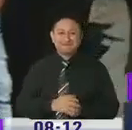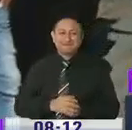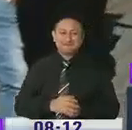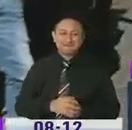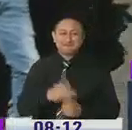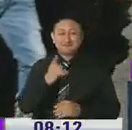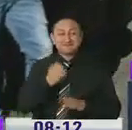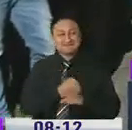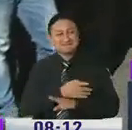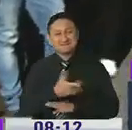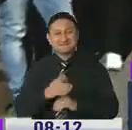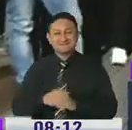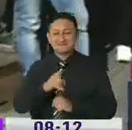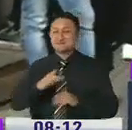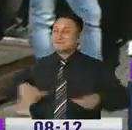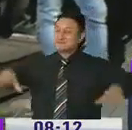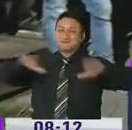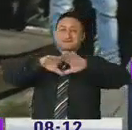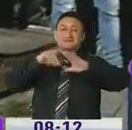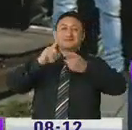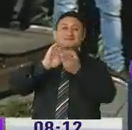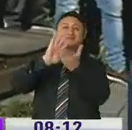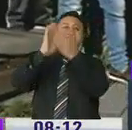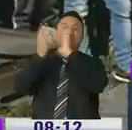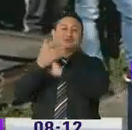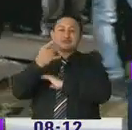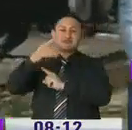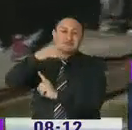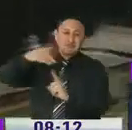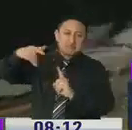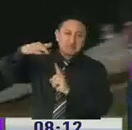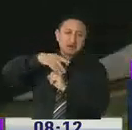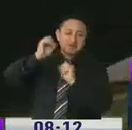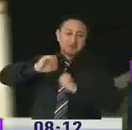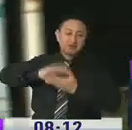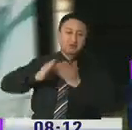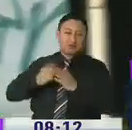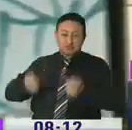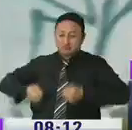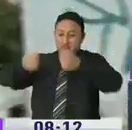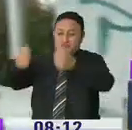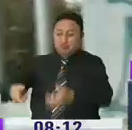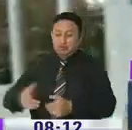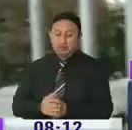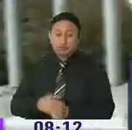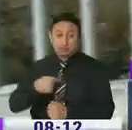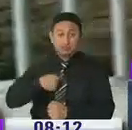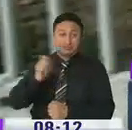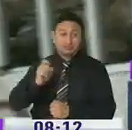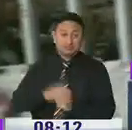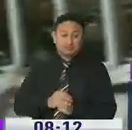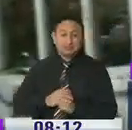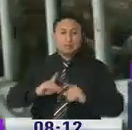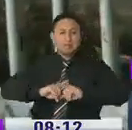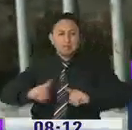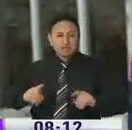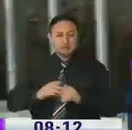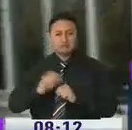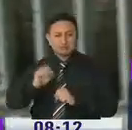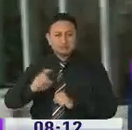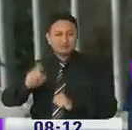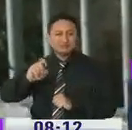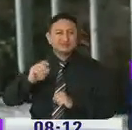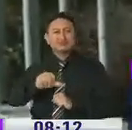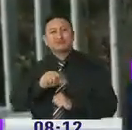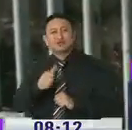es precisamente que este predio se transforme en un parque para la comunidad, es una de las necesidades. Sin embargo, aún hay varias exigencias, puesto